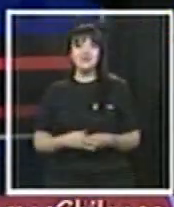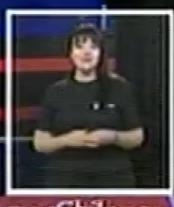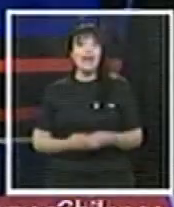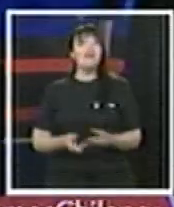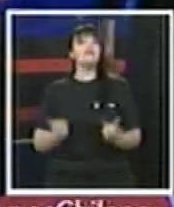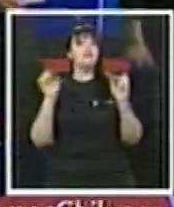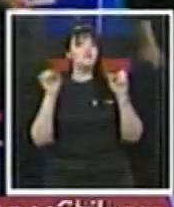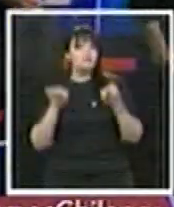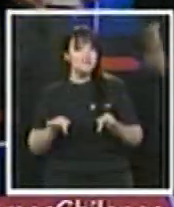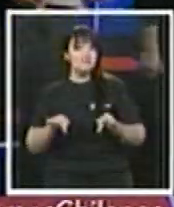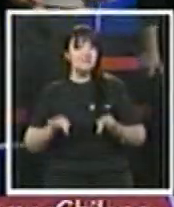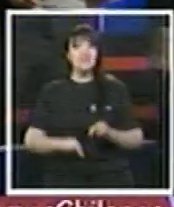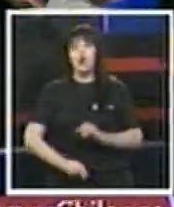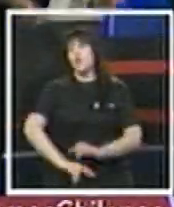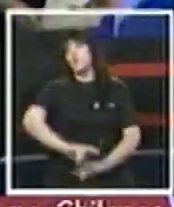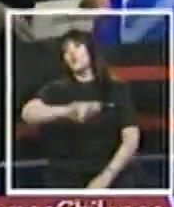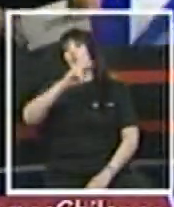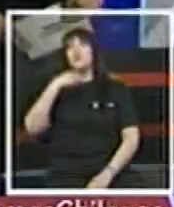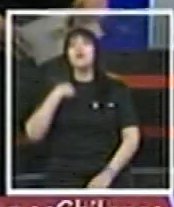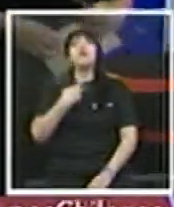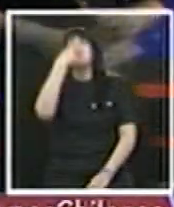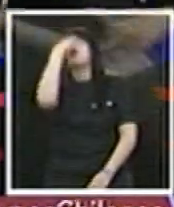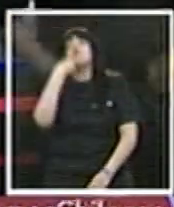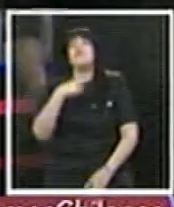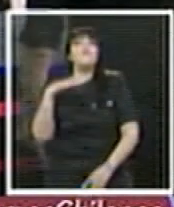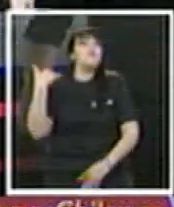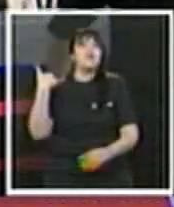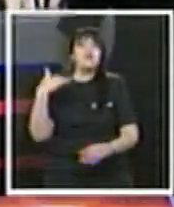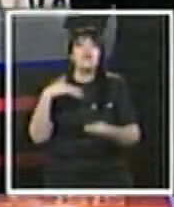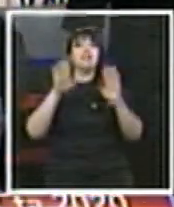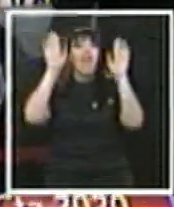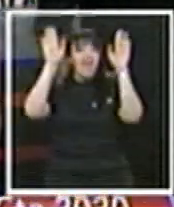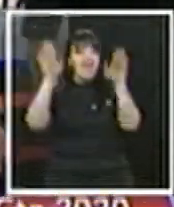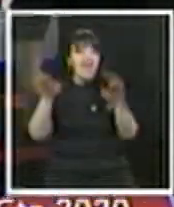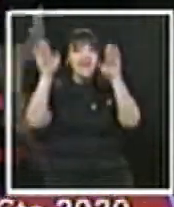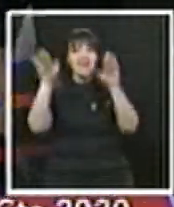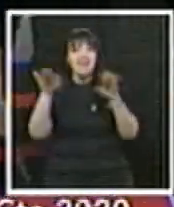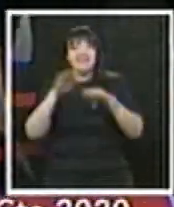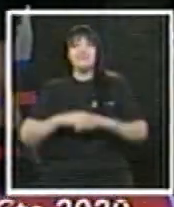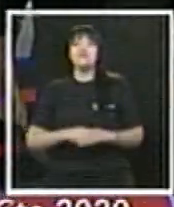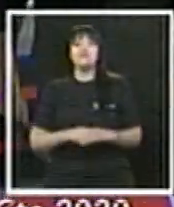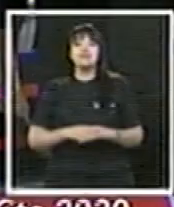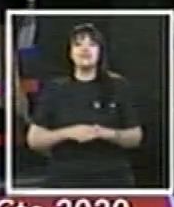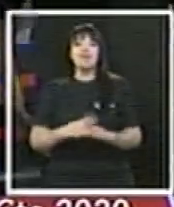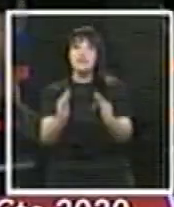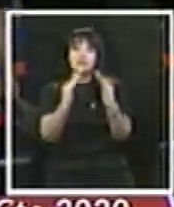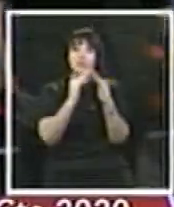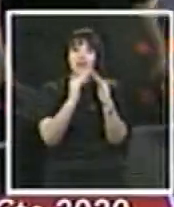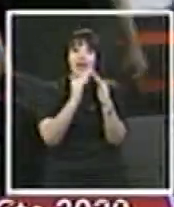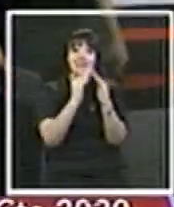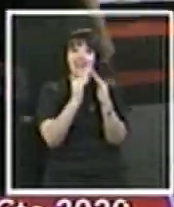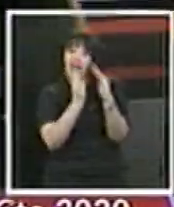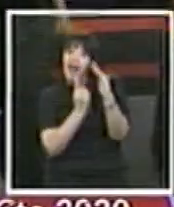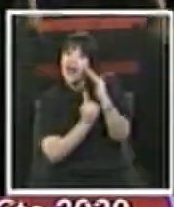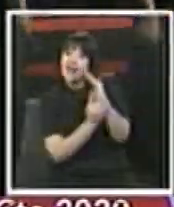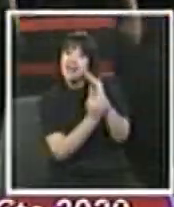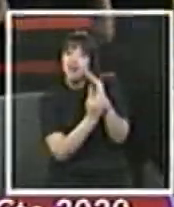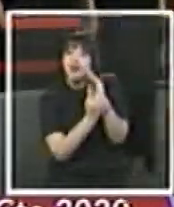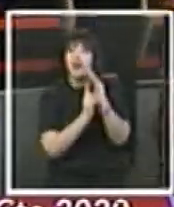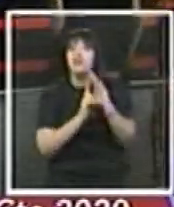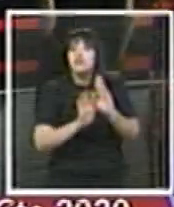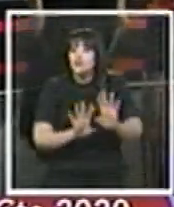aquí, son ídolos, la llevan y lo van a hacer bailar, porque los que están en sus casas se ponen de pie para recibir, atención,